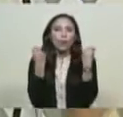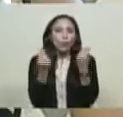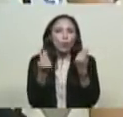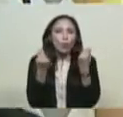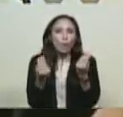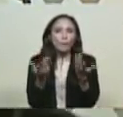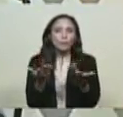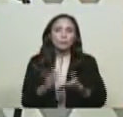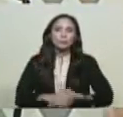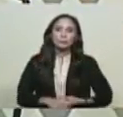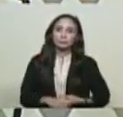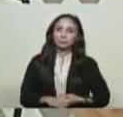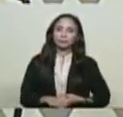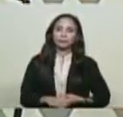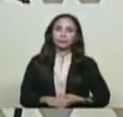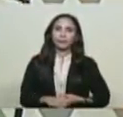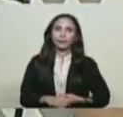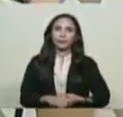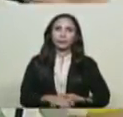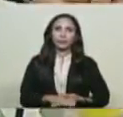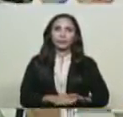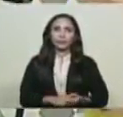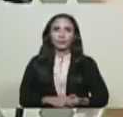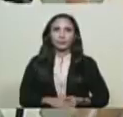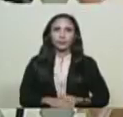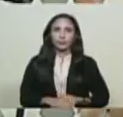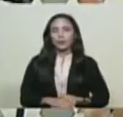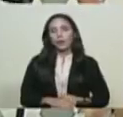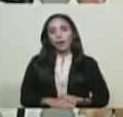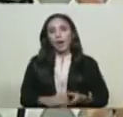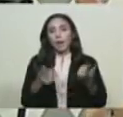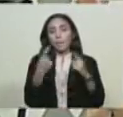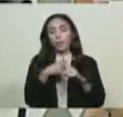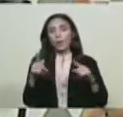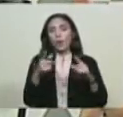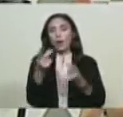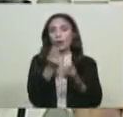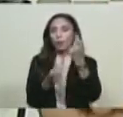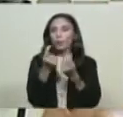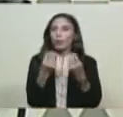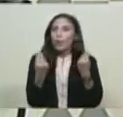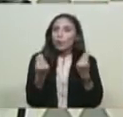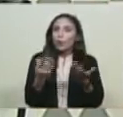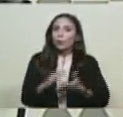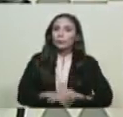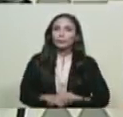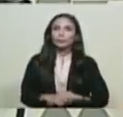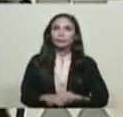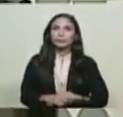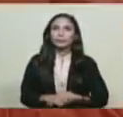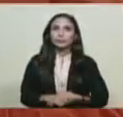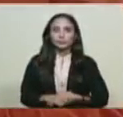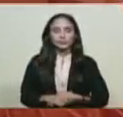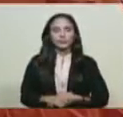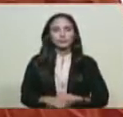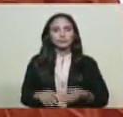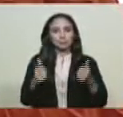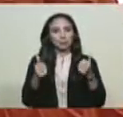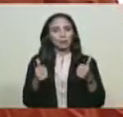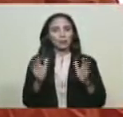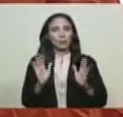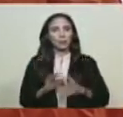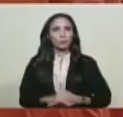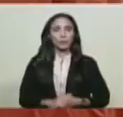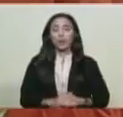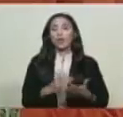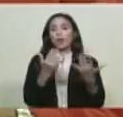para bueno, solucionar este reto, ¿no? Pero desde el punto de vista entonces de la dolarización. Gracias. Correcto. Nosotros tenemos